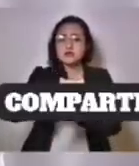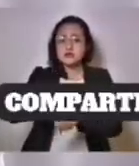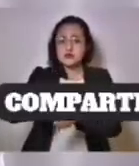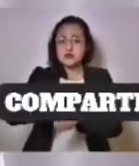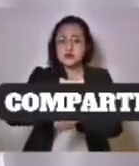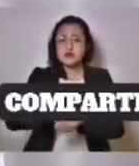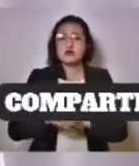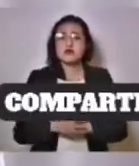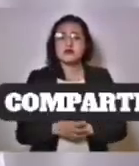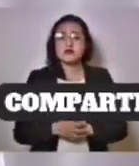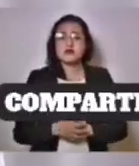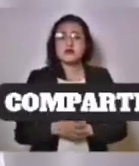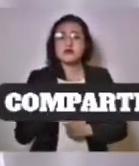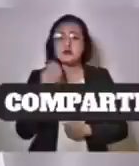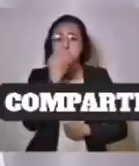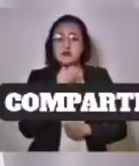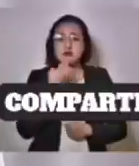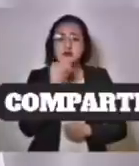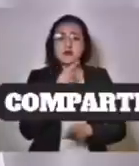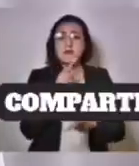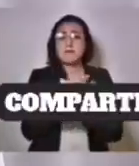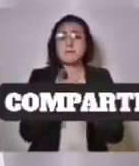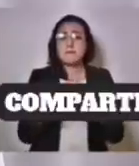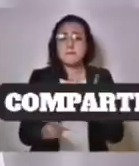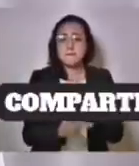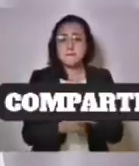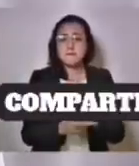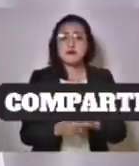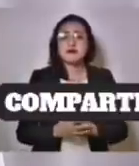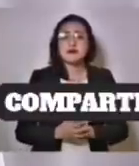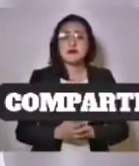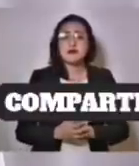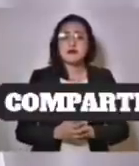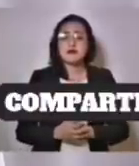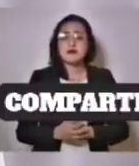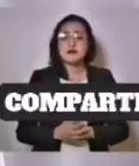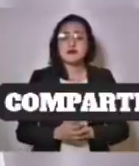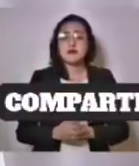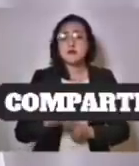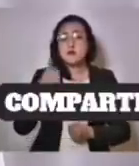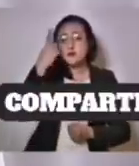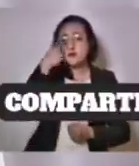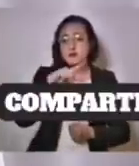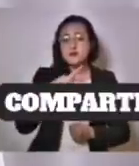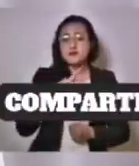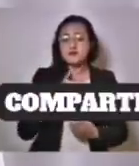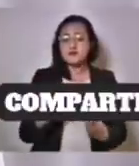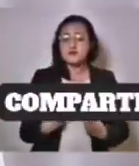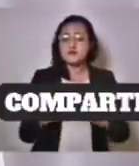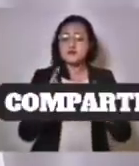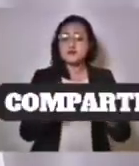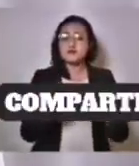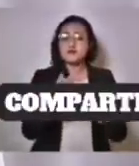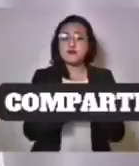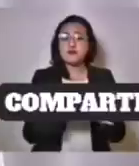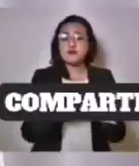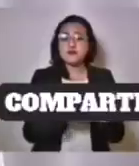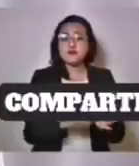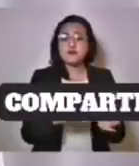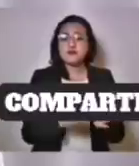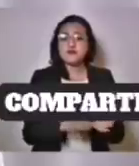secundaria, su escuela preparatoria, para que se entregue la